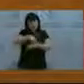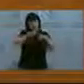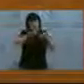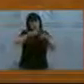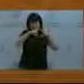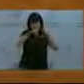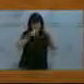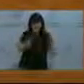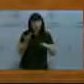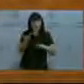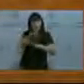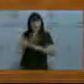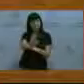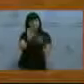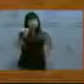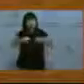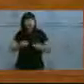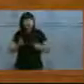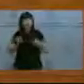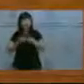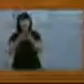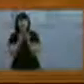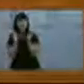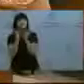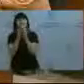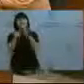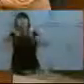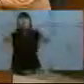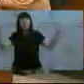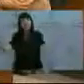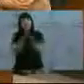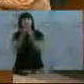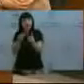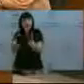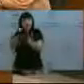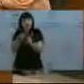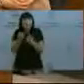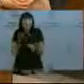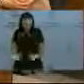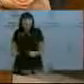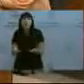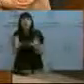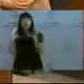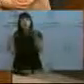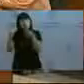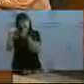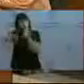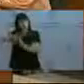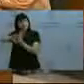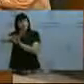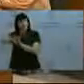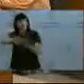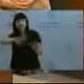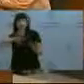ambicioso y global que termine con la anomalía que supone que un partido de derechas gobierne la